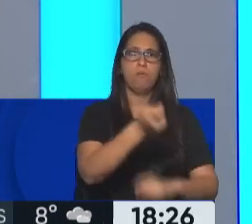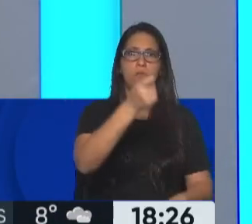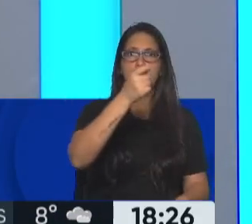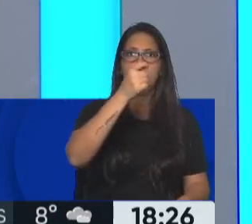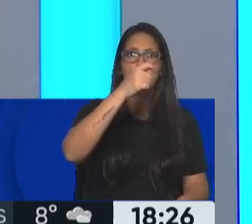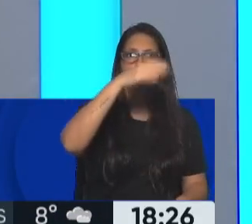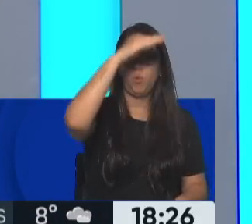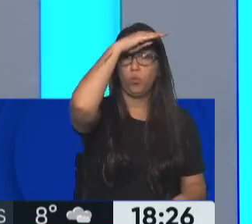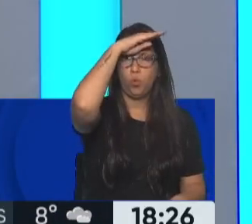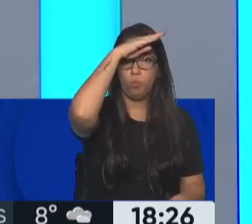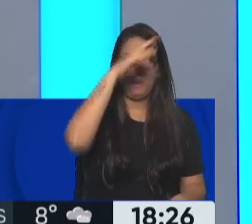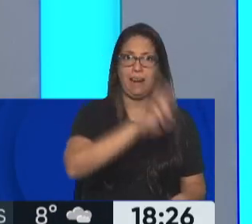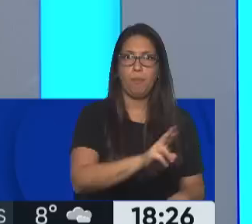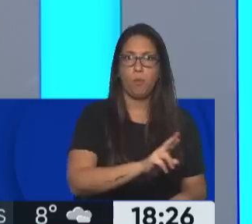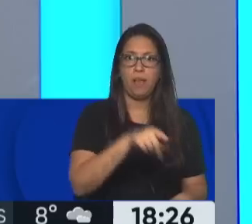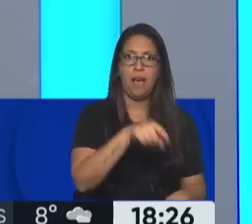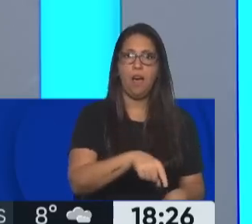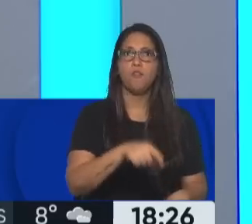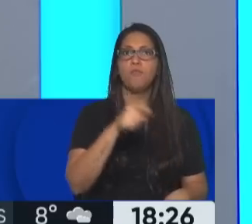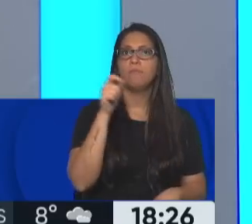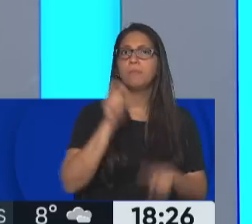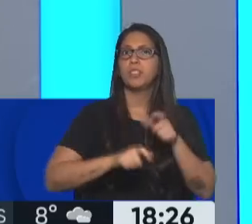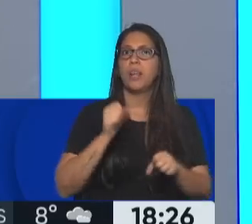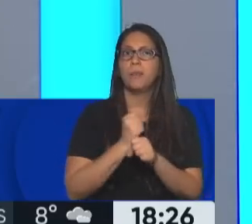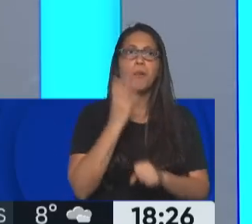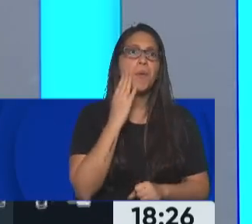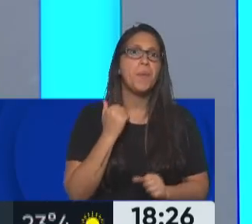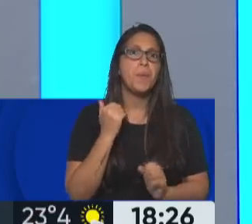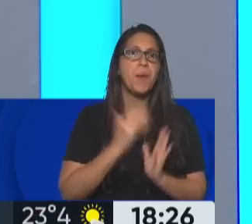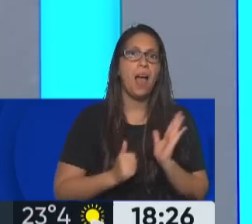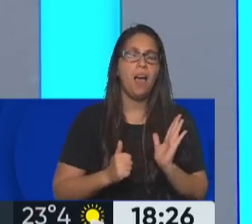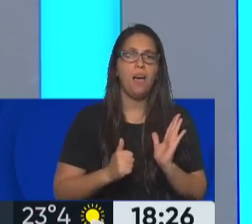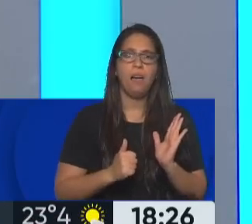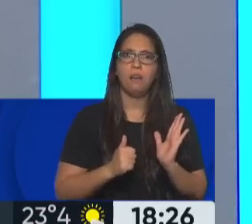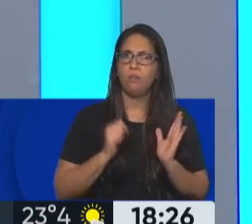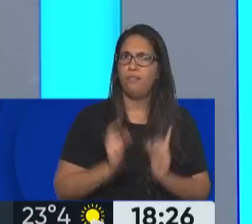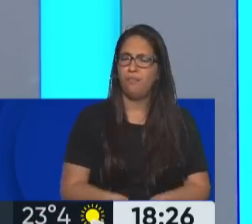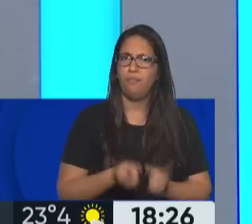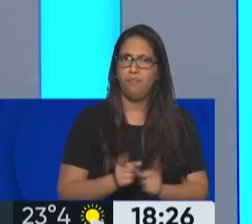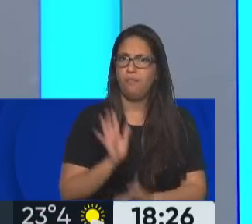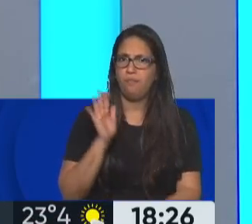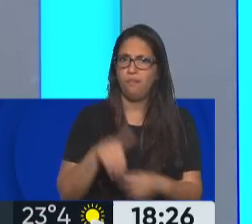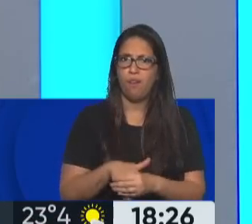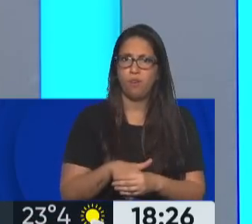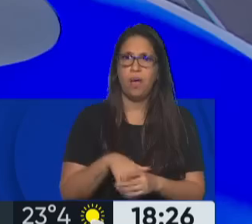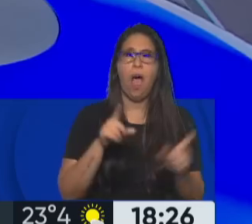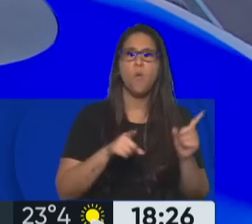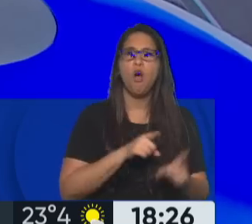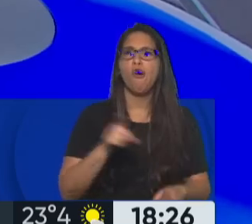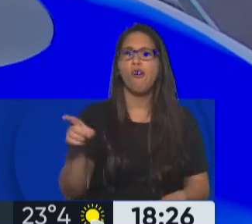porque llegó también a algunos trabajadores blancos, con lo cual a veces hay que relativizar las explicaciones que lo buscan por el lado del racismo,